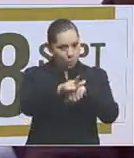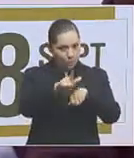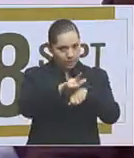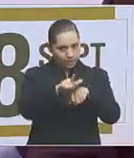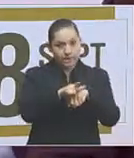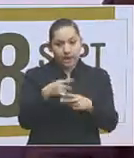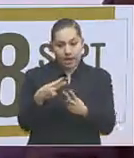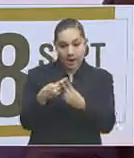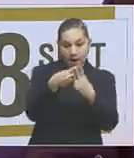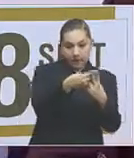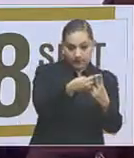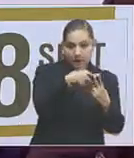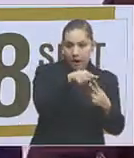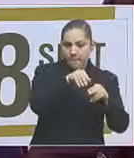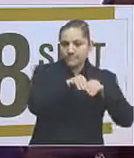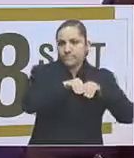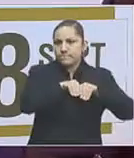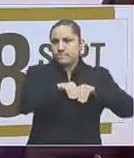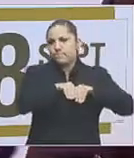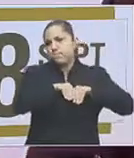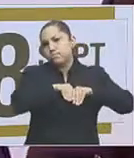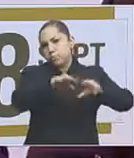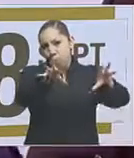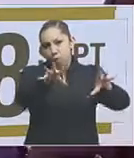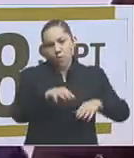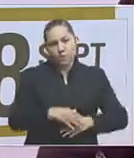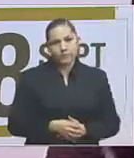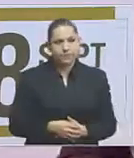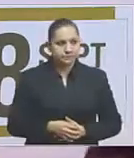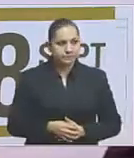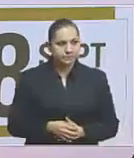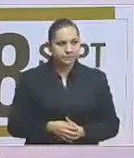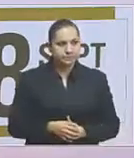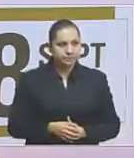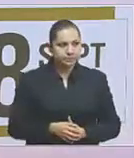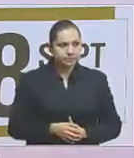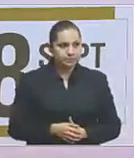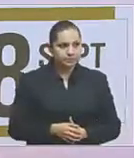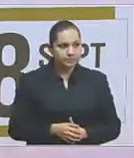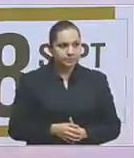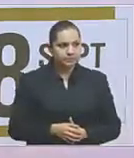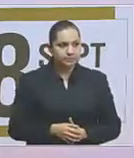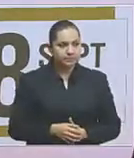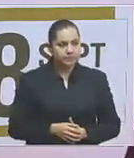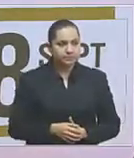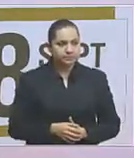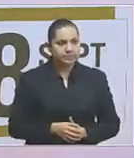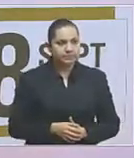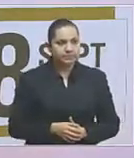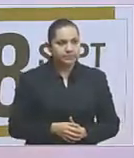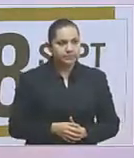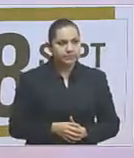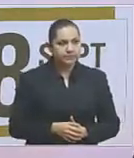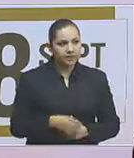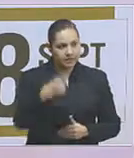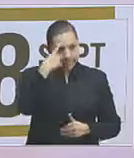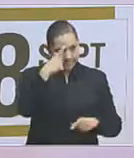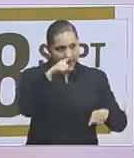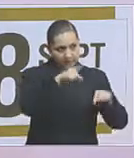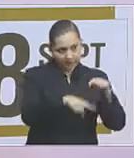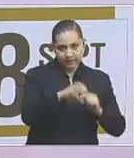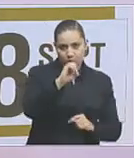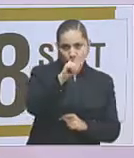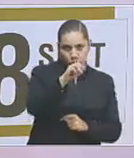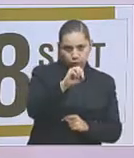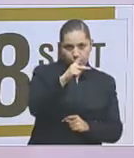hashtag fue muy poderoso impulsando la caída de otto pérez molina un tercer